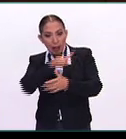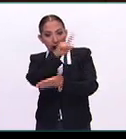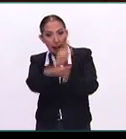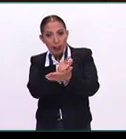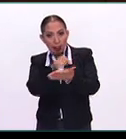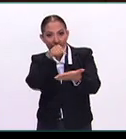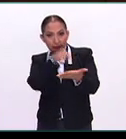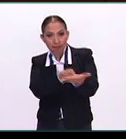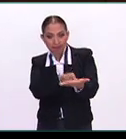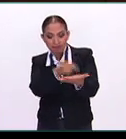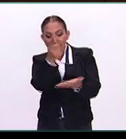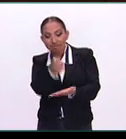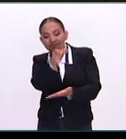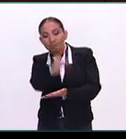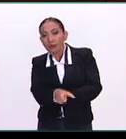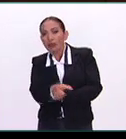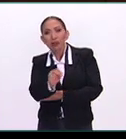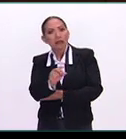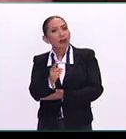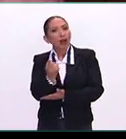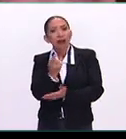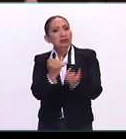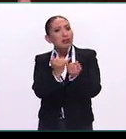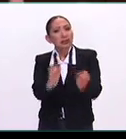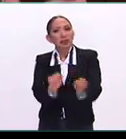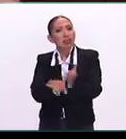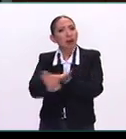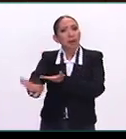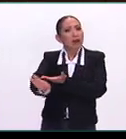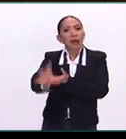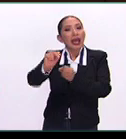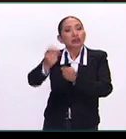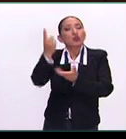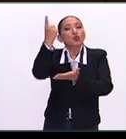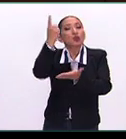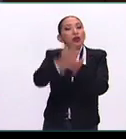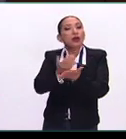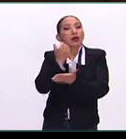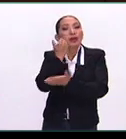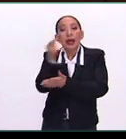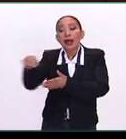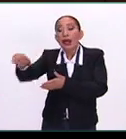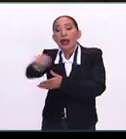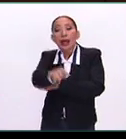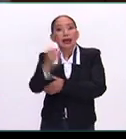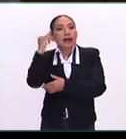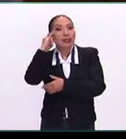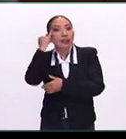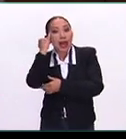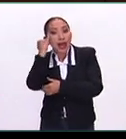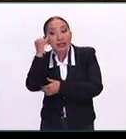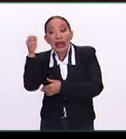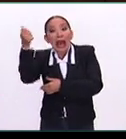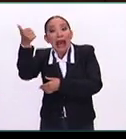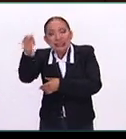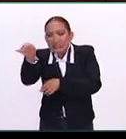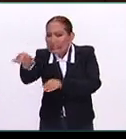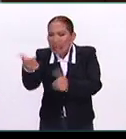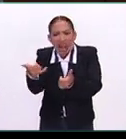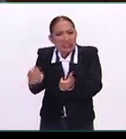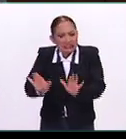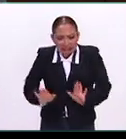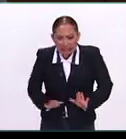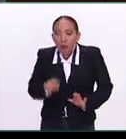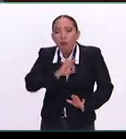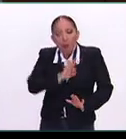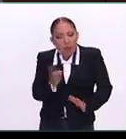jurídica. No es ninguna independencia de nada, es simplemente que los indígenas como tales